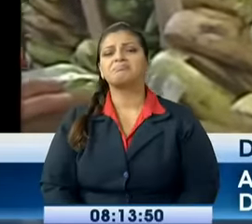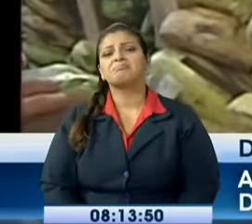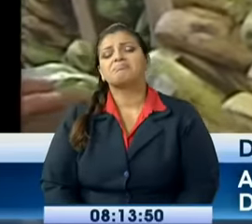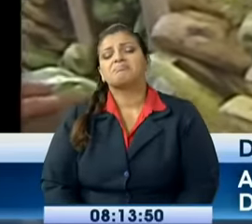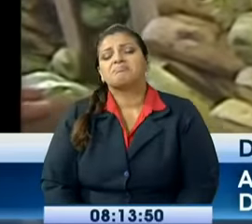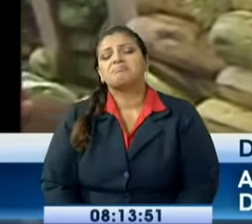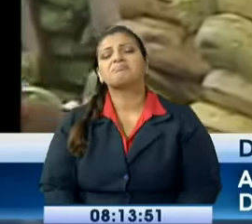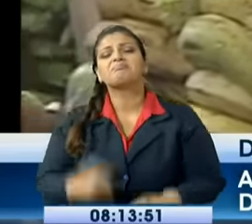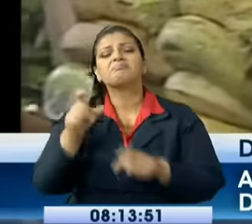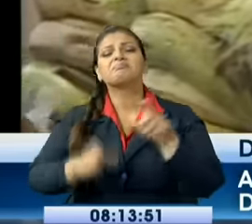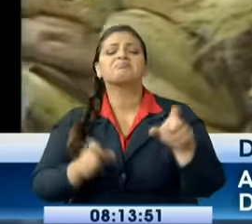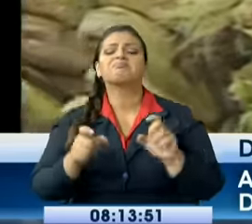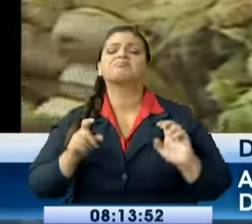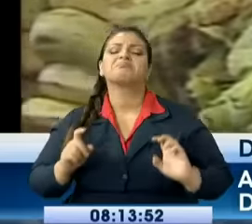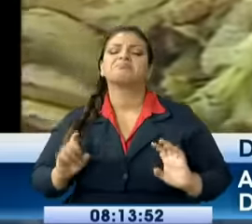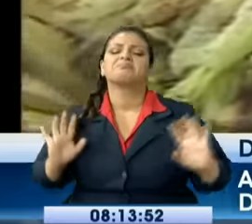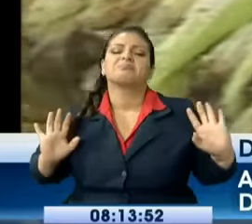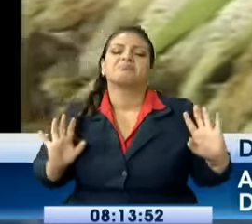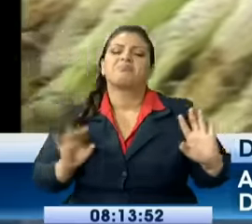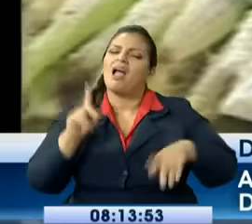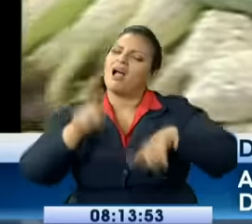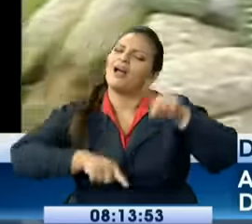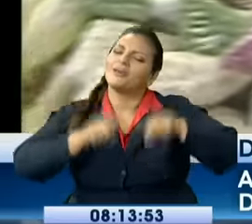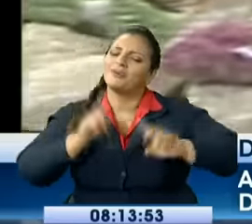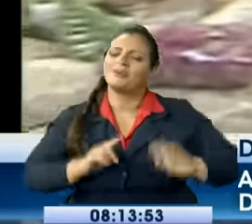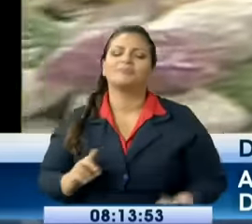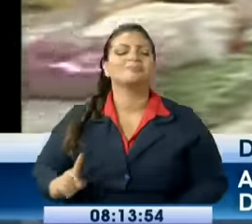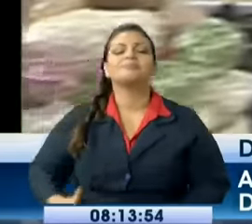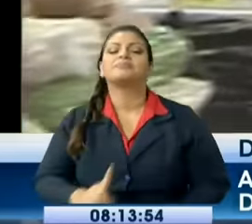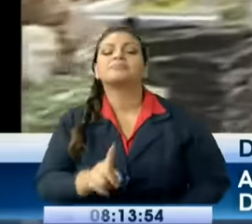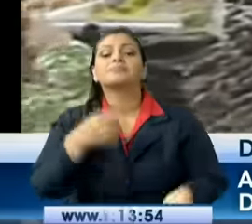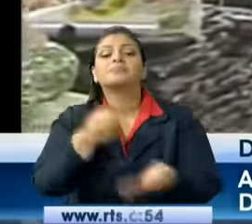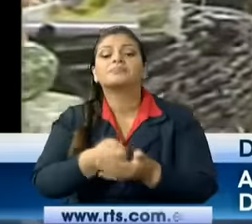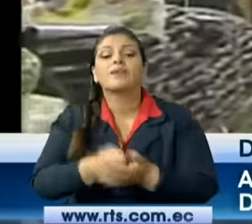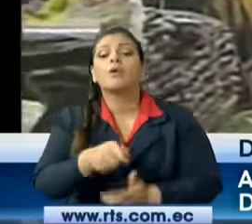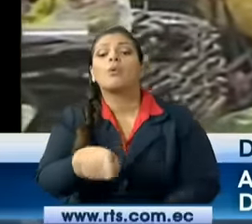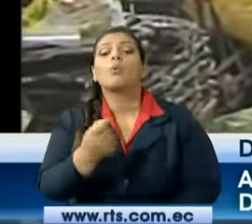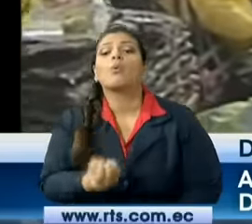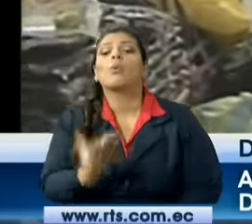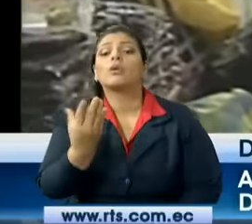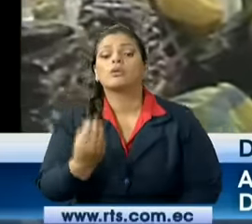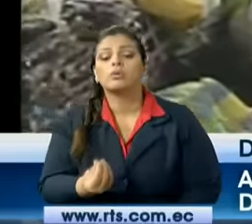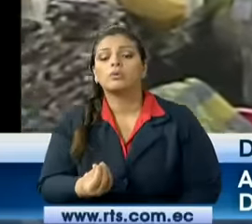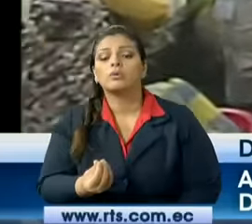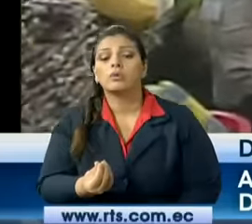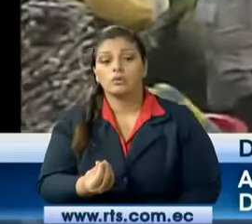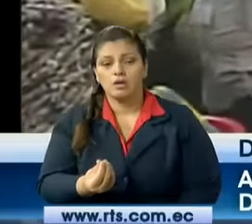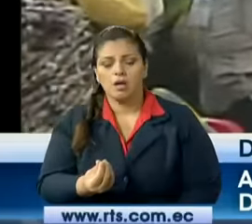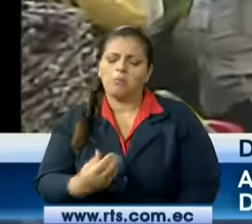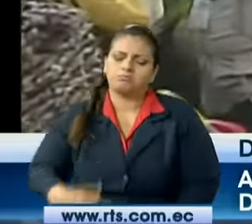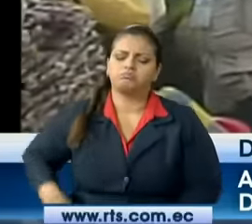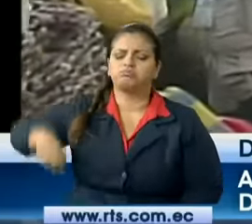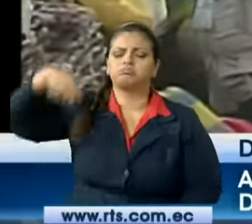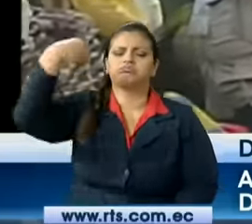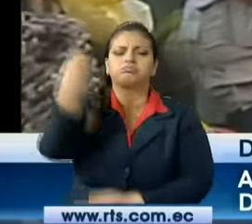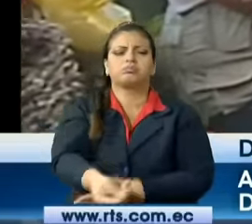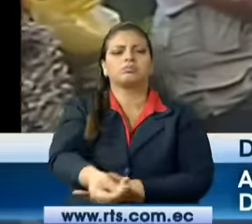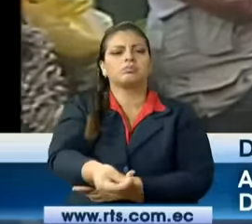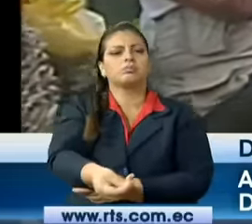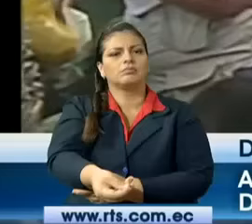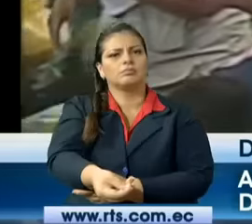dice el comerciante y no siempre uno se fija en el valor establecido en la lista de precios. Ni